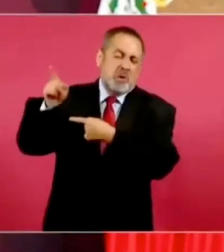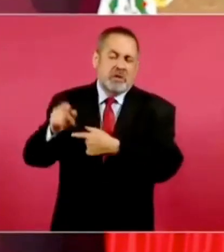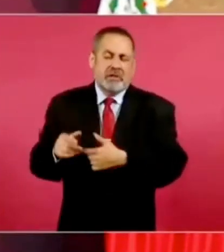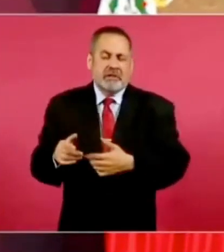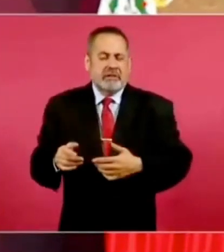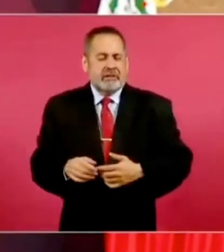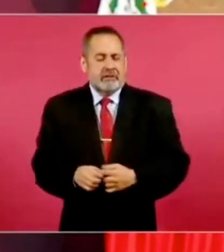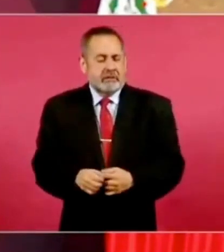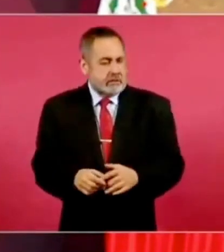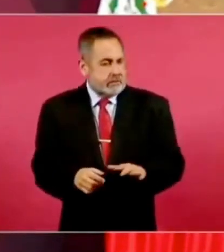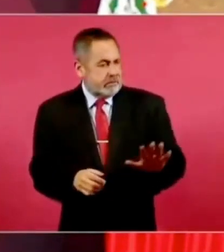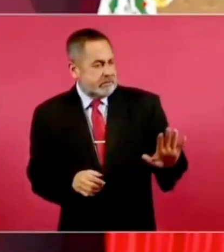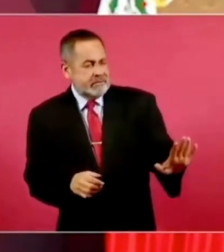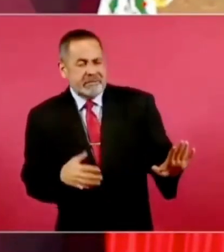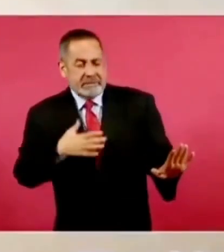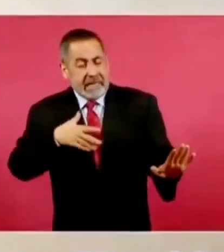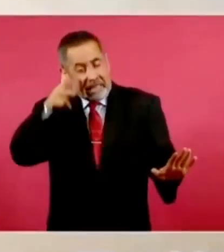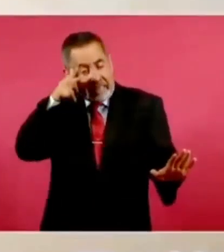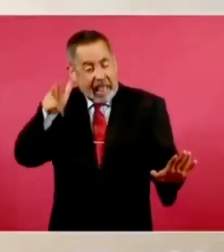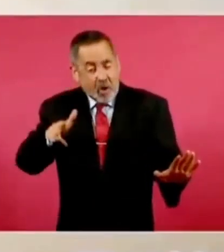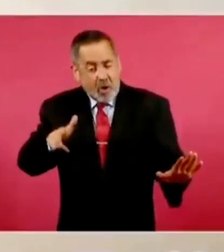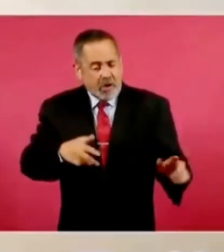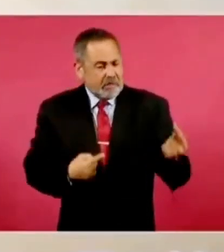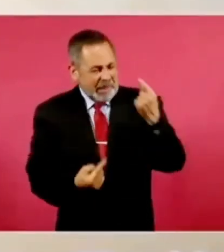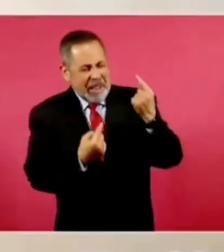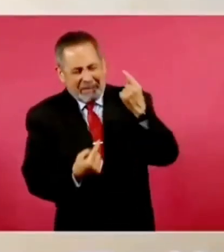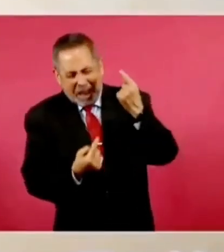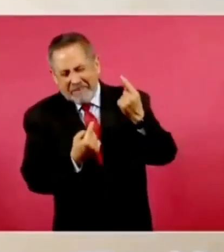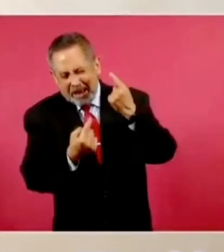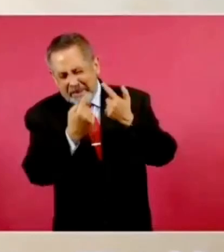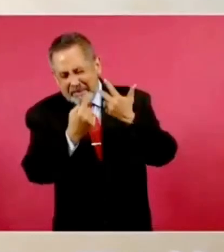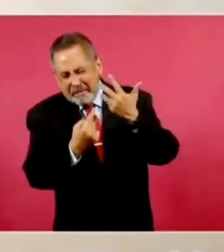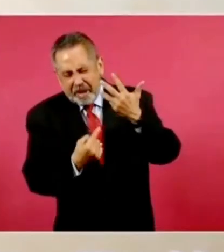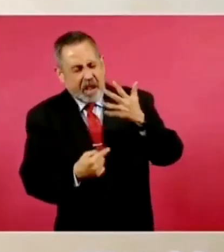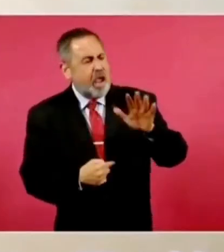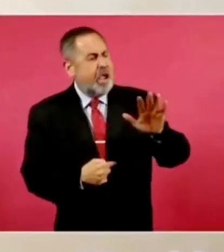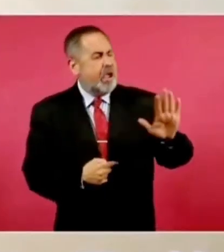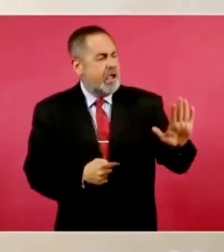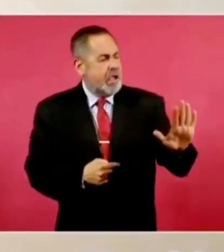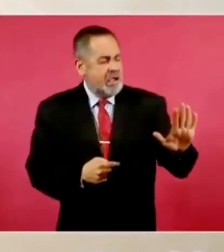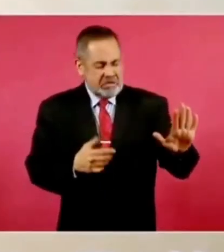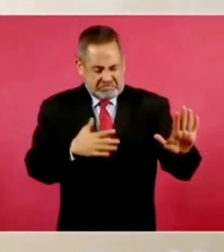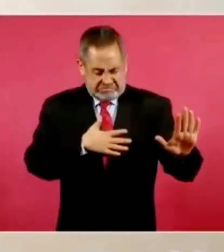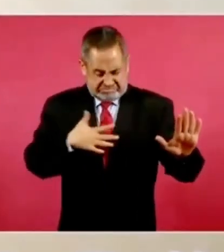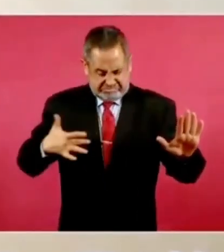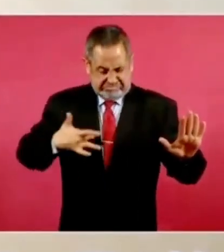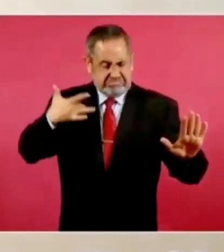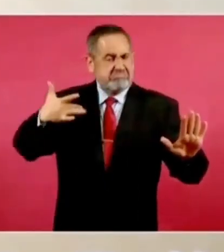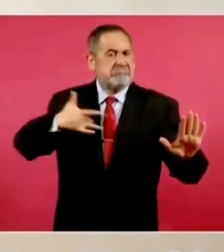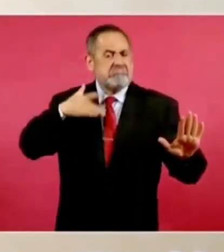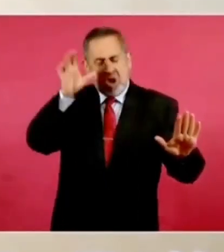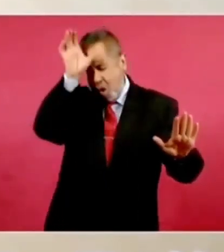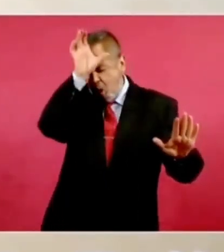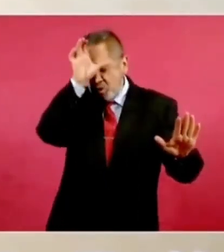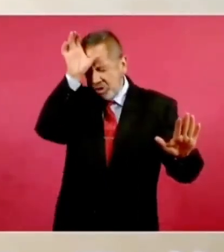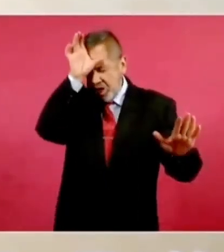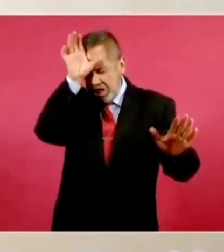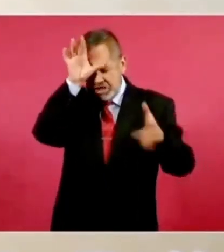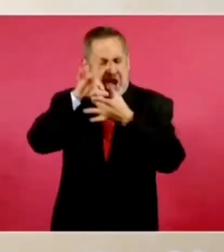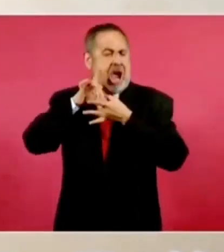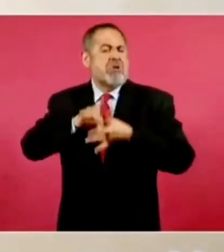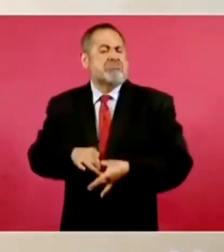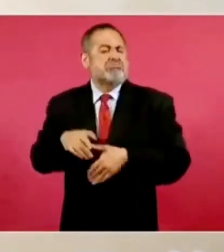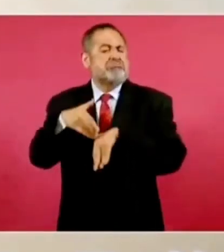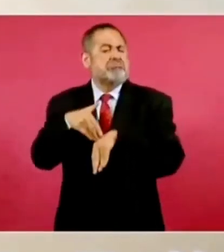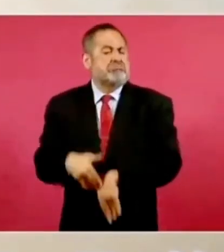Él se defendía respondiendo que actuaba con apego a su conciencia,